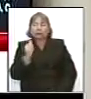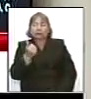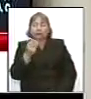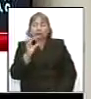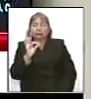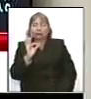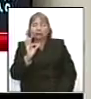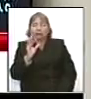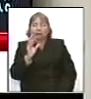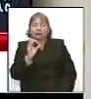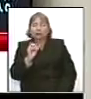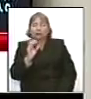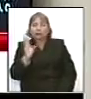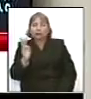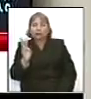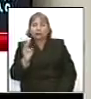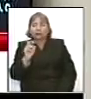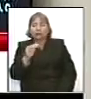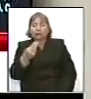1906-2017.